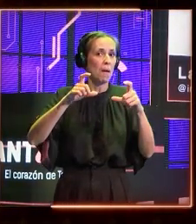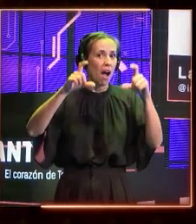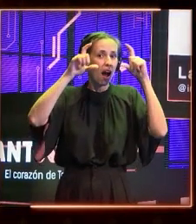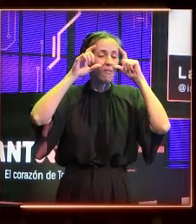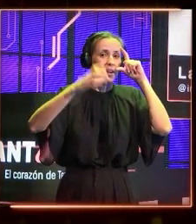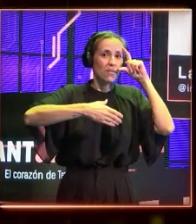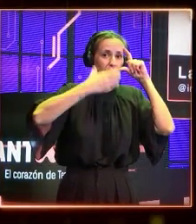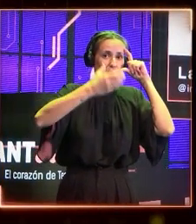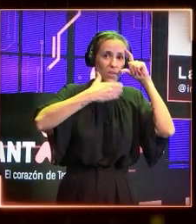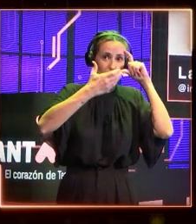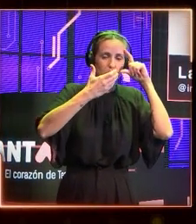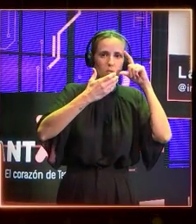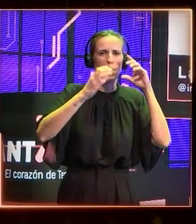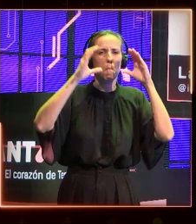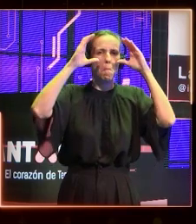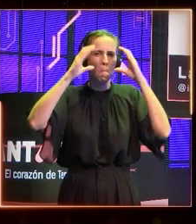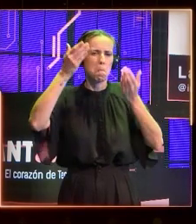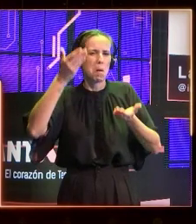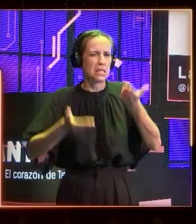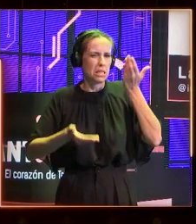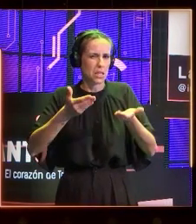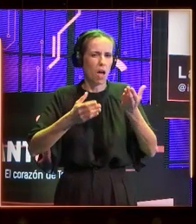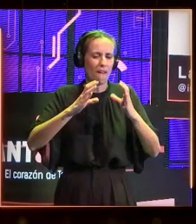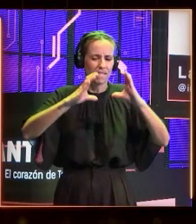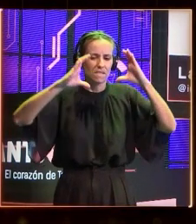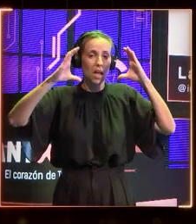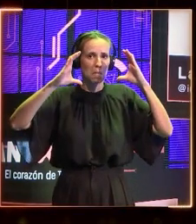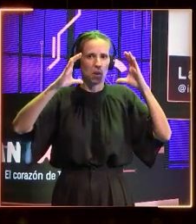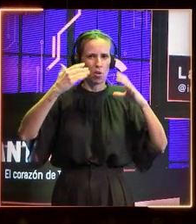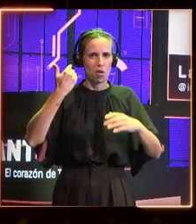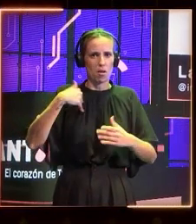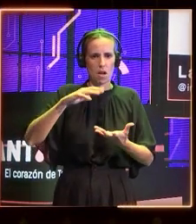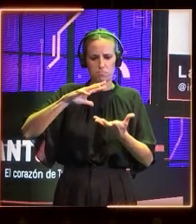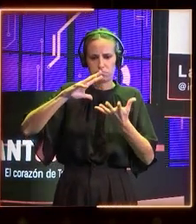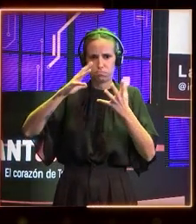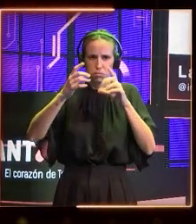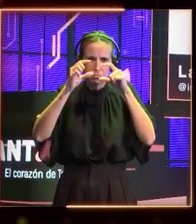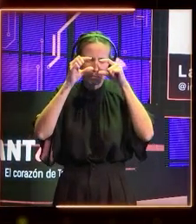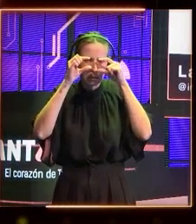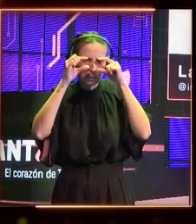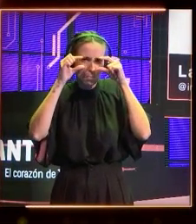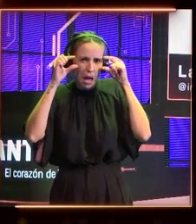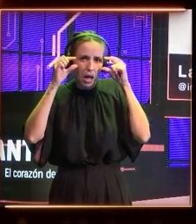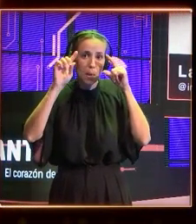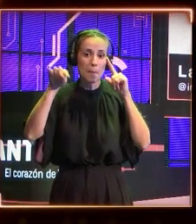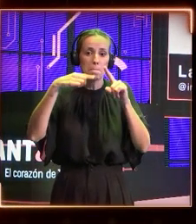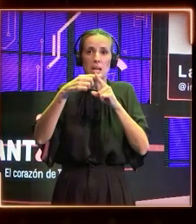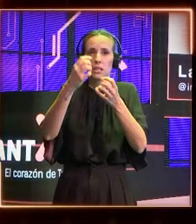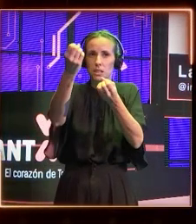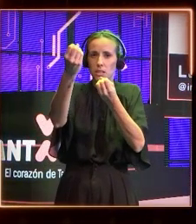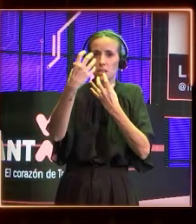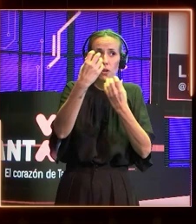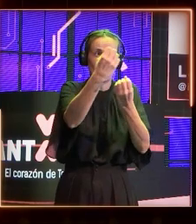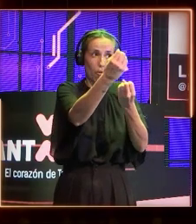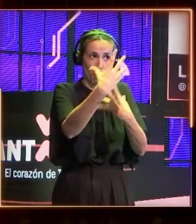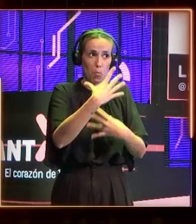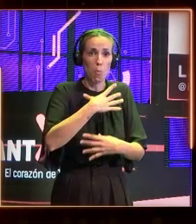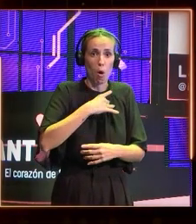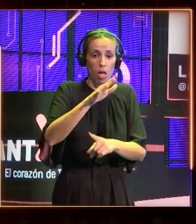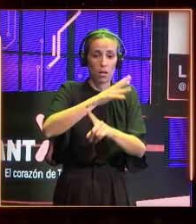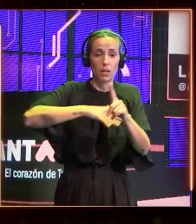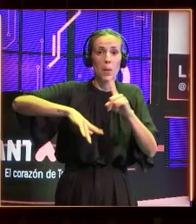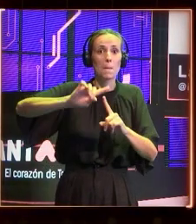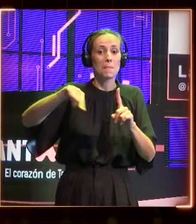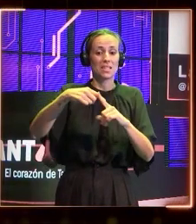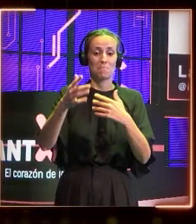algo pesadas y son volumétricas pero ya hay gafas que son mucho más ligeras y que nos permiten ampliar la información que nos rodea y lo más importante tener